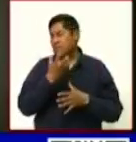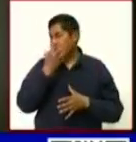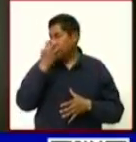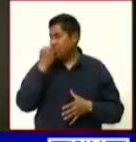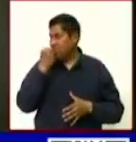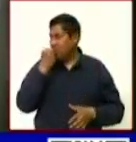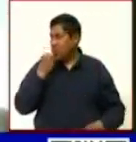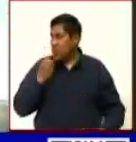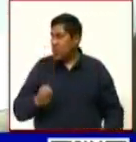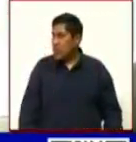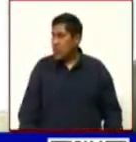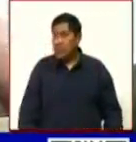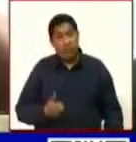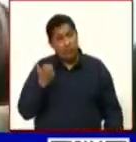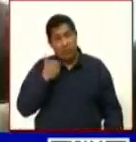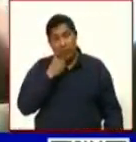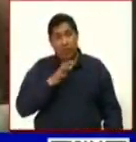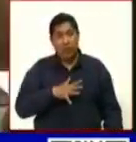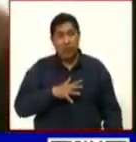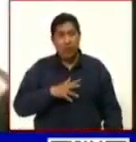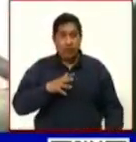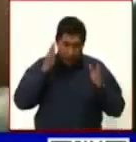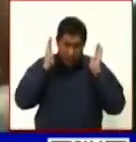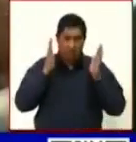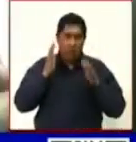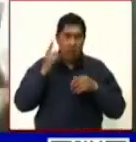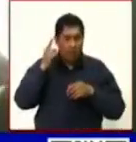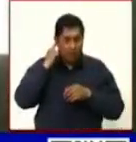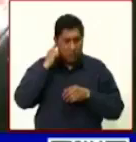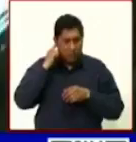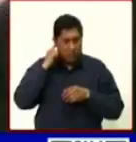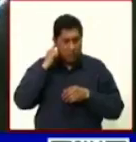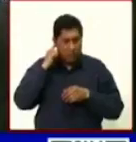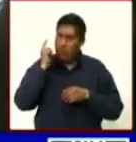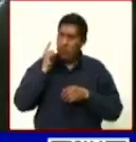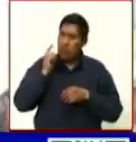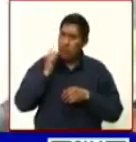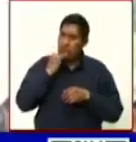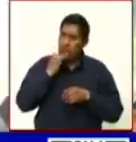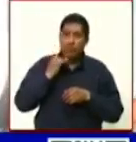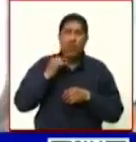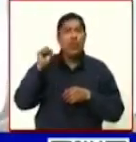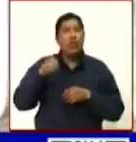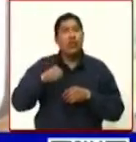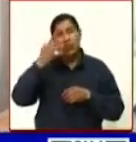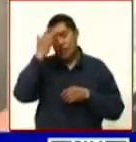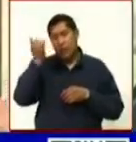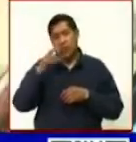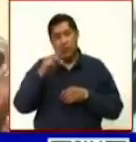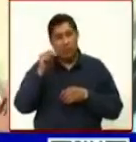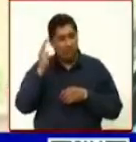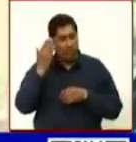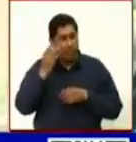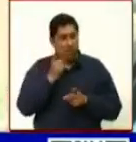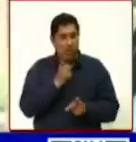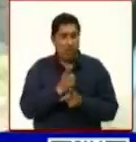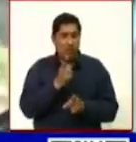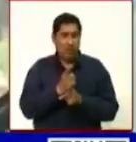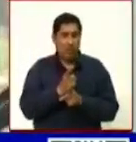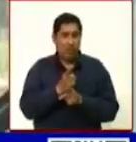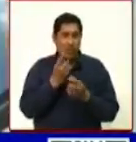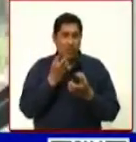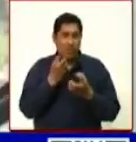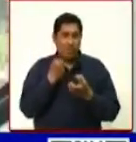muy bien la señora reaccionaba no escuchó Yo pensé que estaba con su uniforme no estaba escuchando más alto Sí porque no me ha parecido correcto